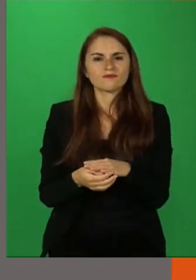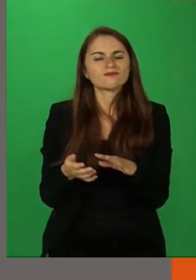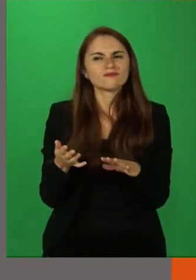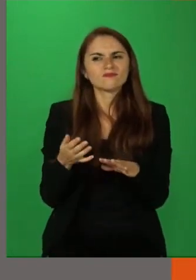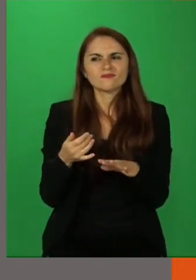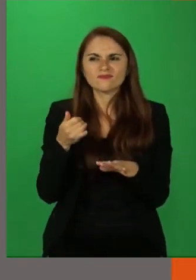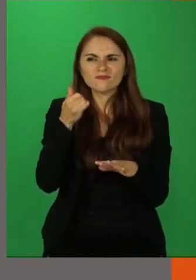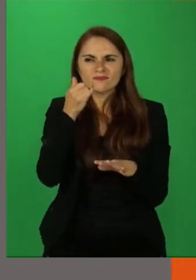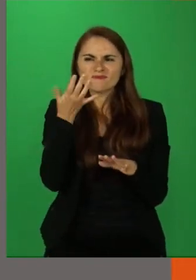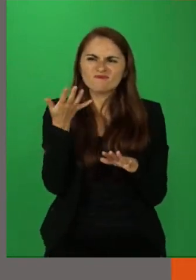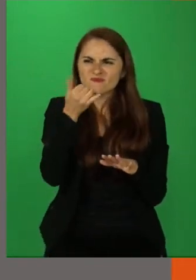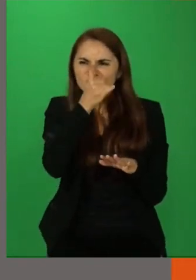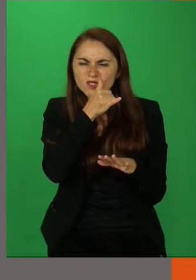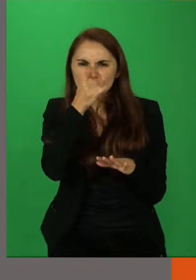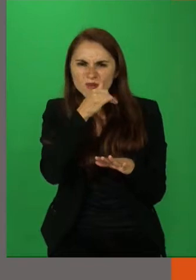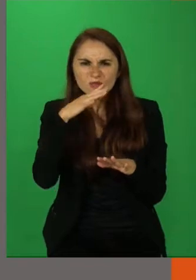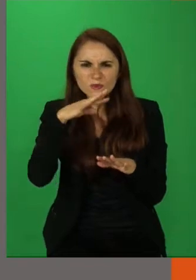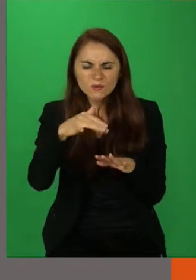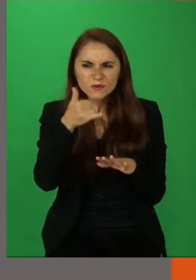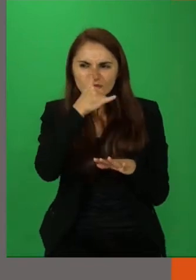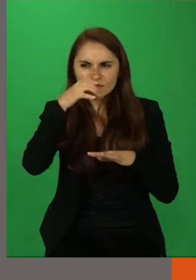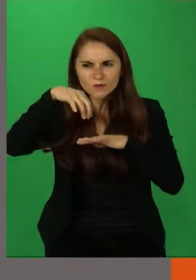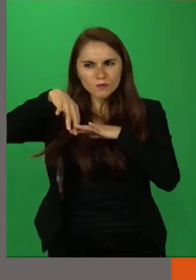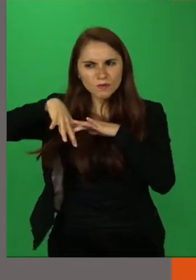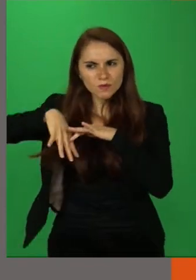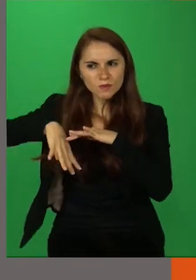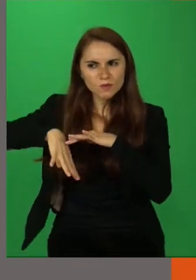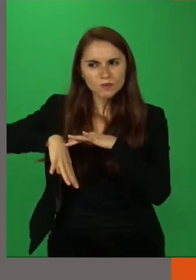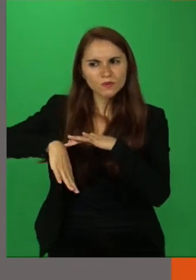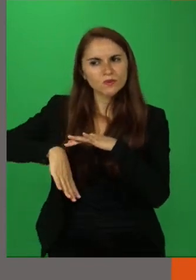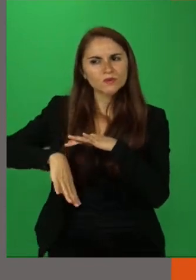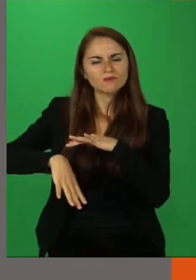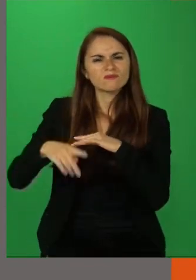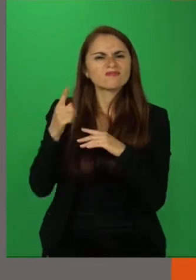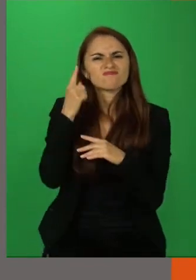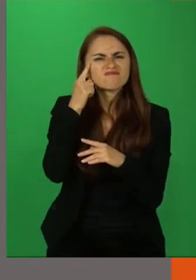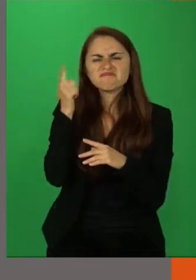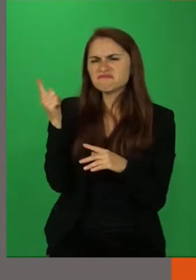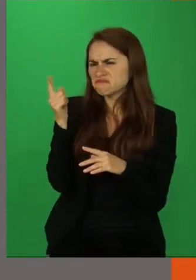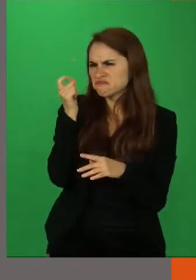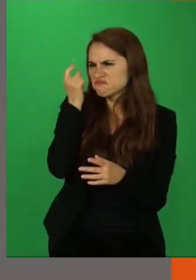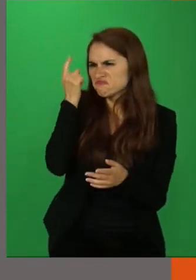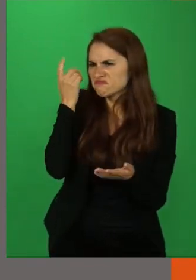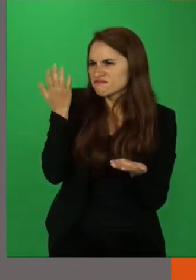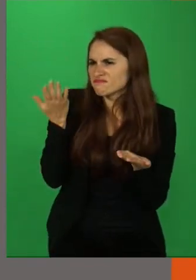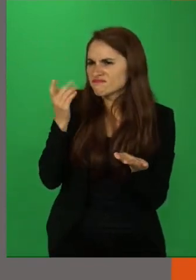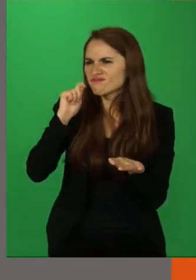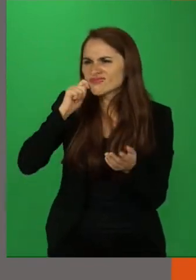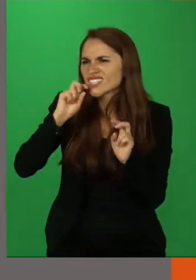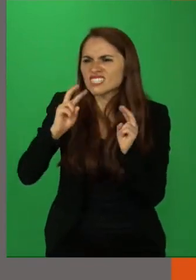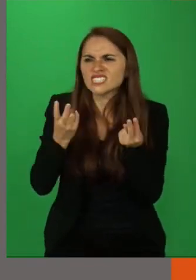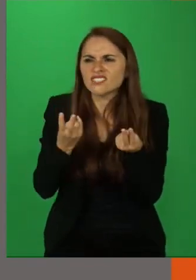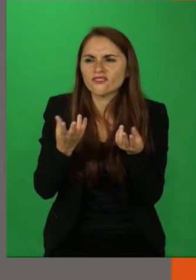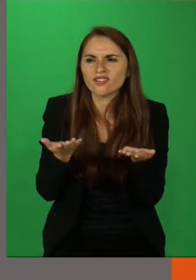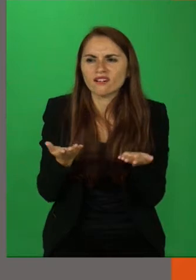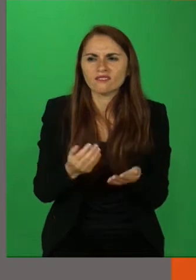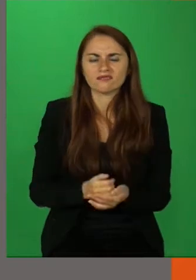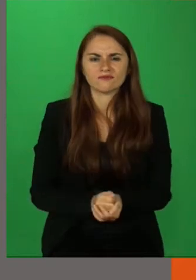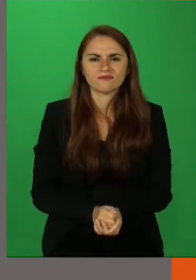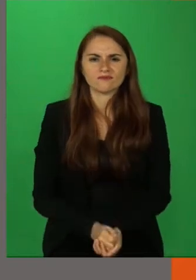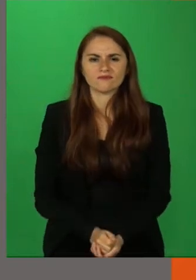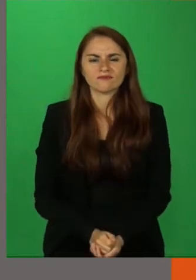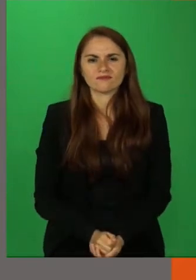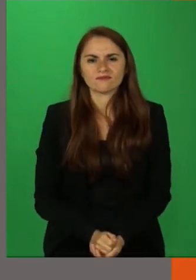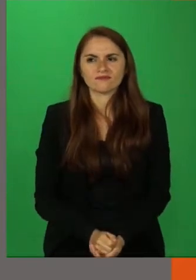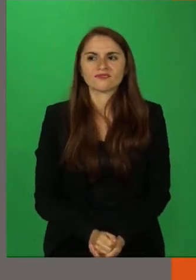una sustancia más bien sucia, ¿cierto? ¿Qué puedes interpretar de eso? ¿Qué significado tiene esta imagen?